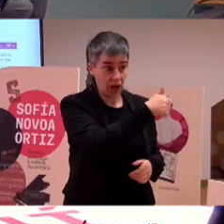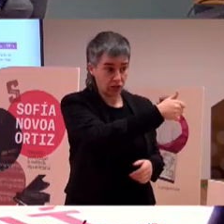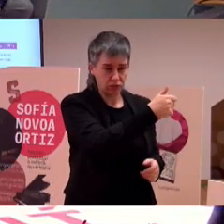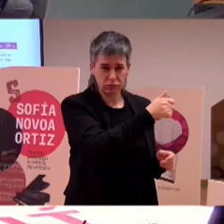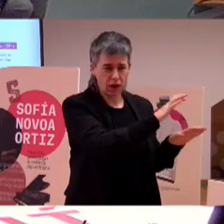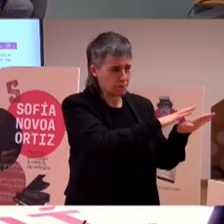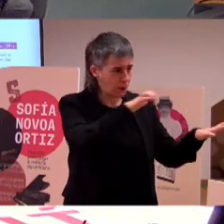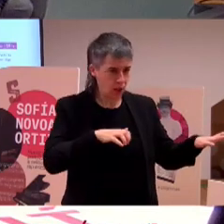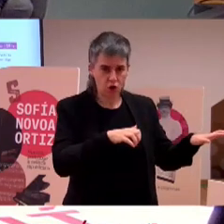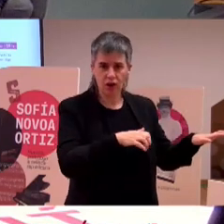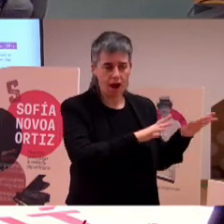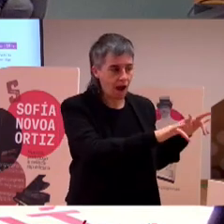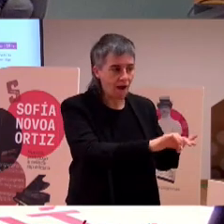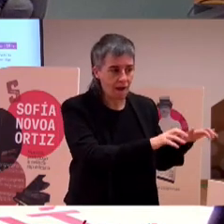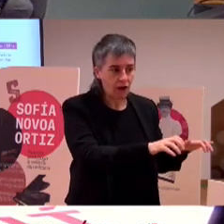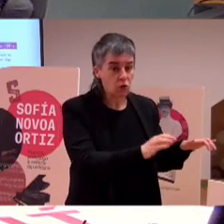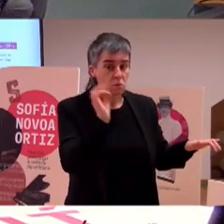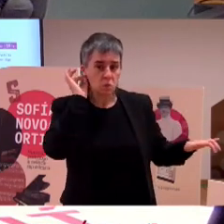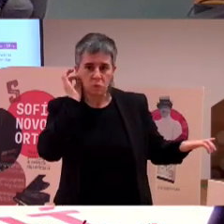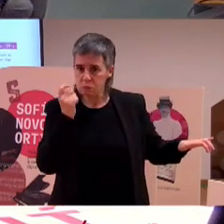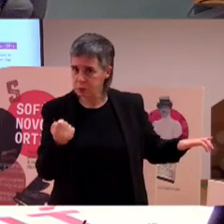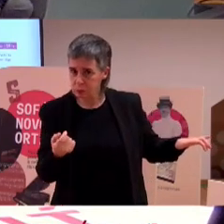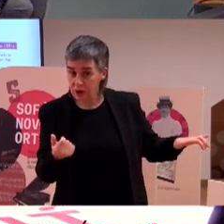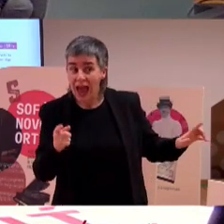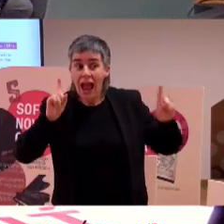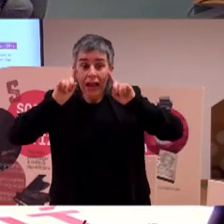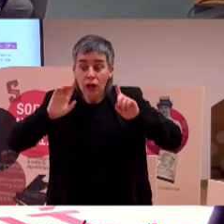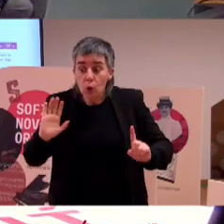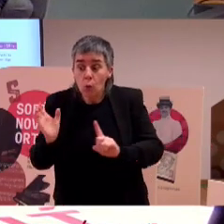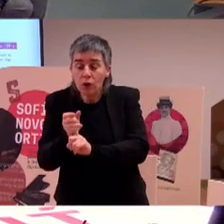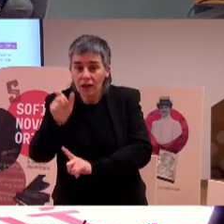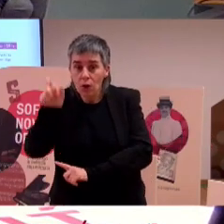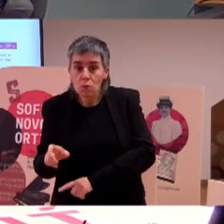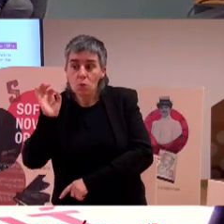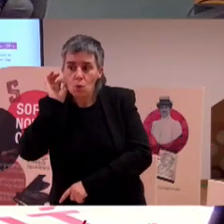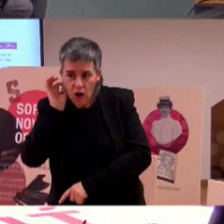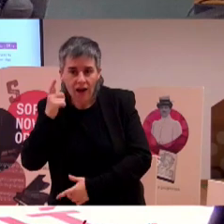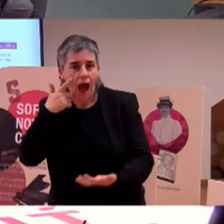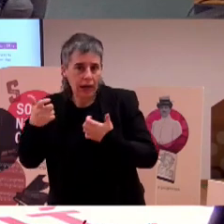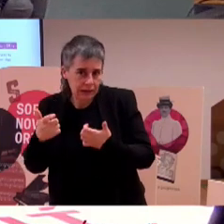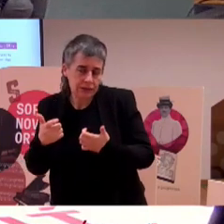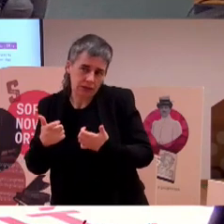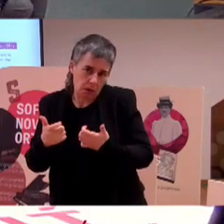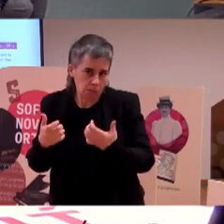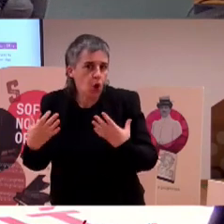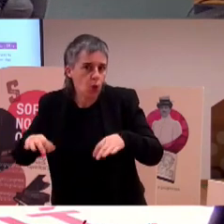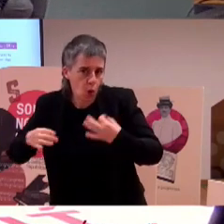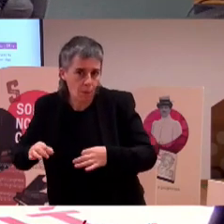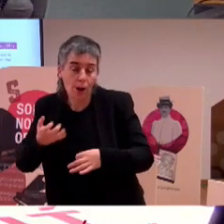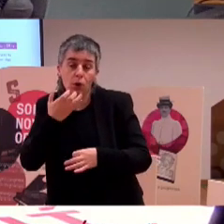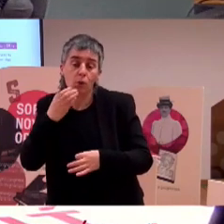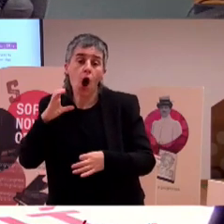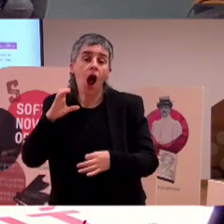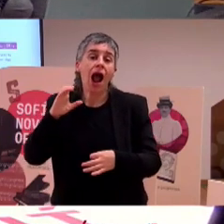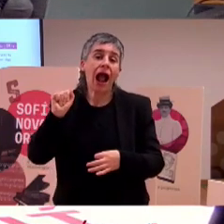mujer. Y cuando uno se encuentra ya no a una gran artista, sino a una artista discreta, como lo es Clara Haskell,